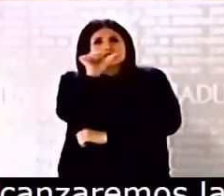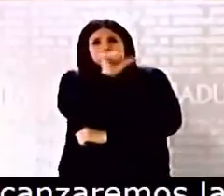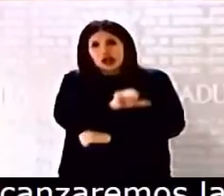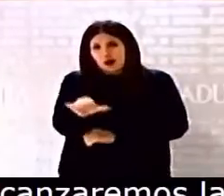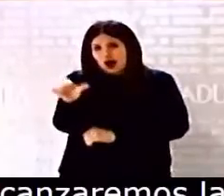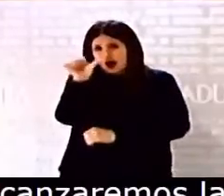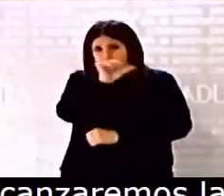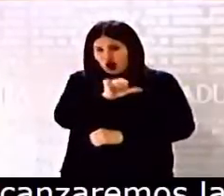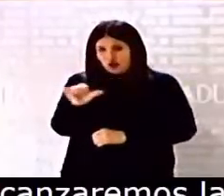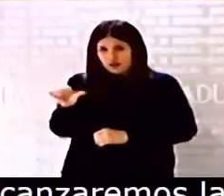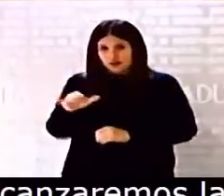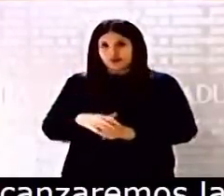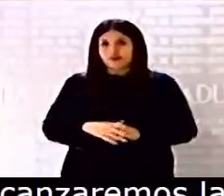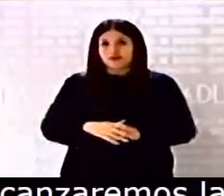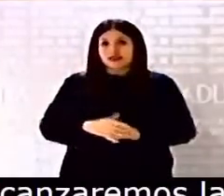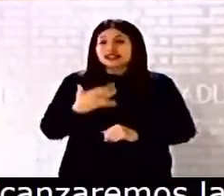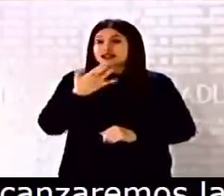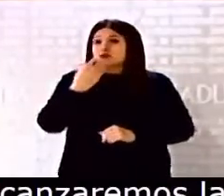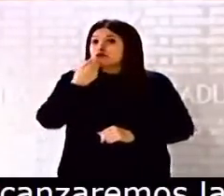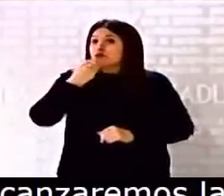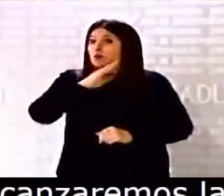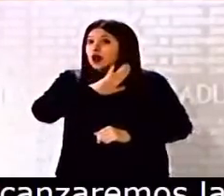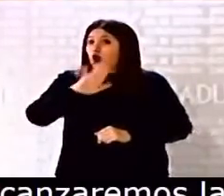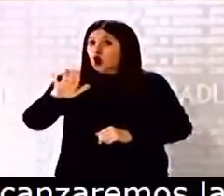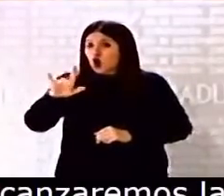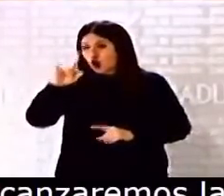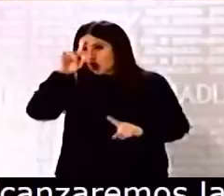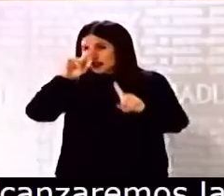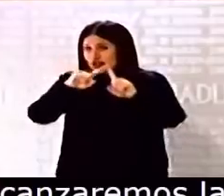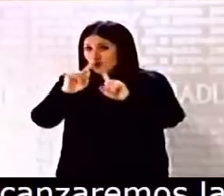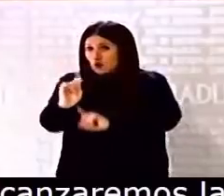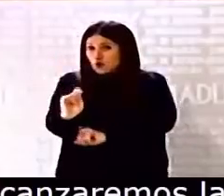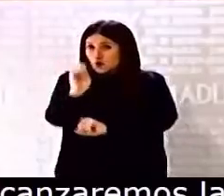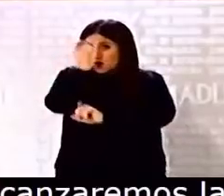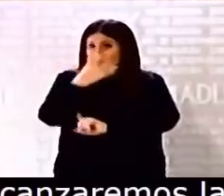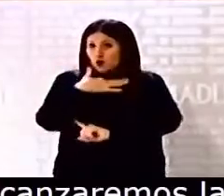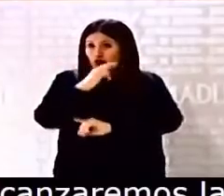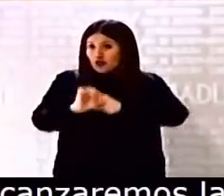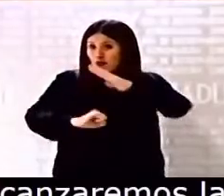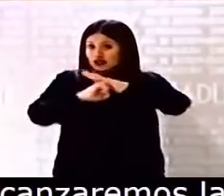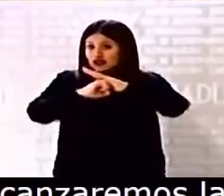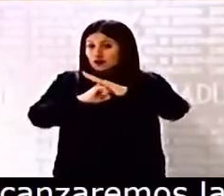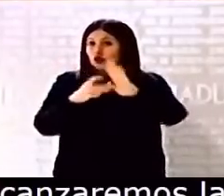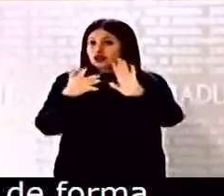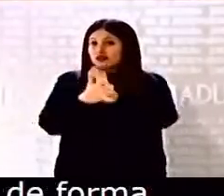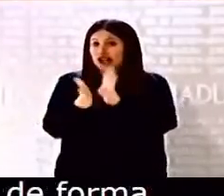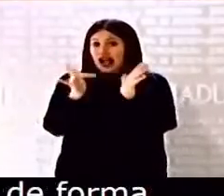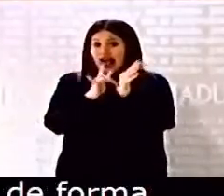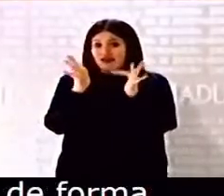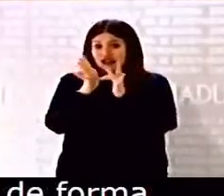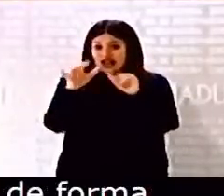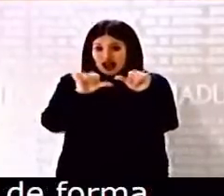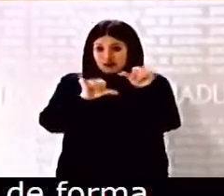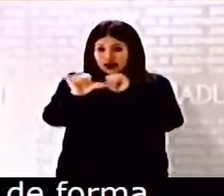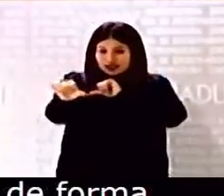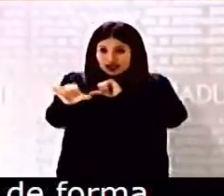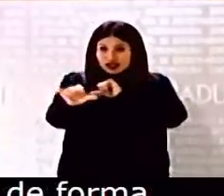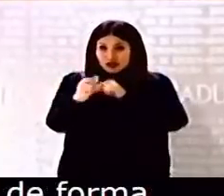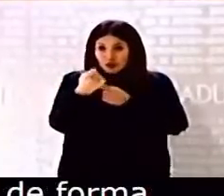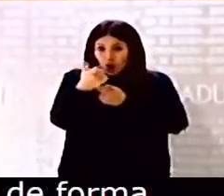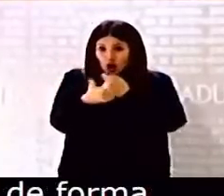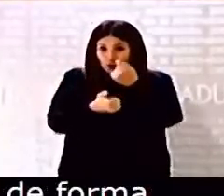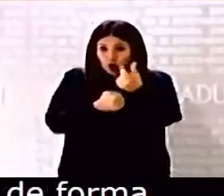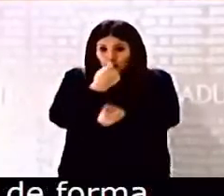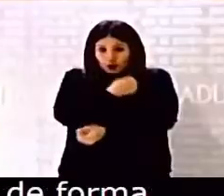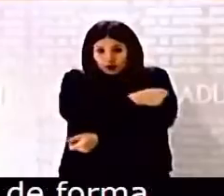En el mejor de los escenarios y de forma progresiva, a partir del mes de abril, alcanzaríamos las